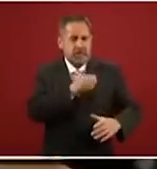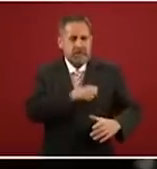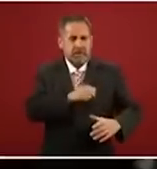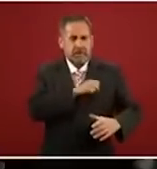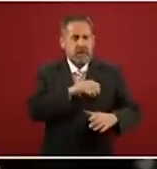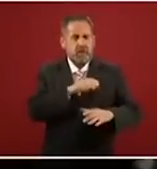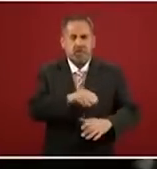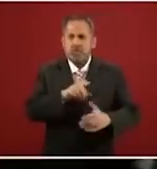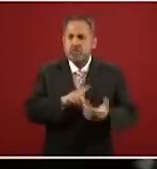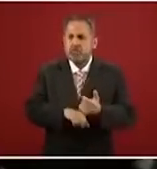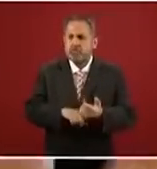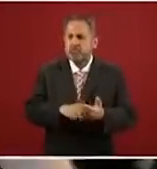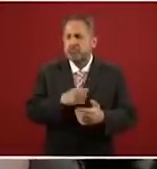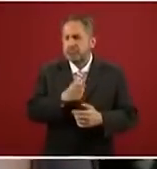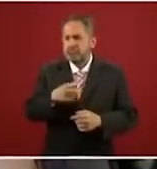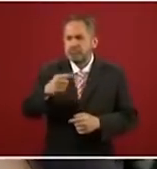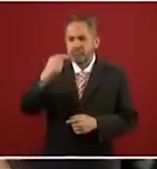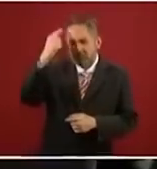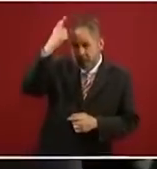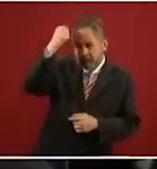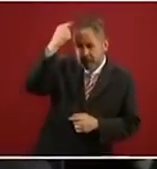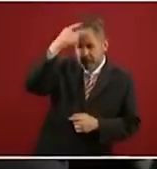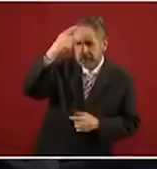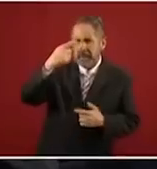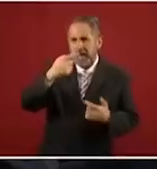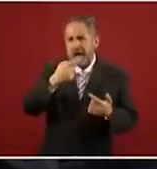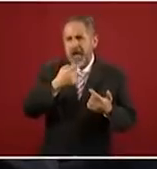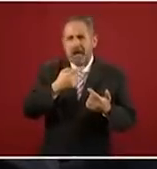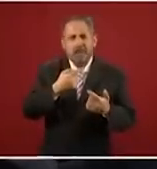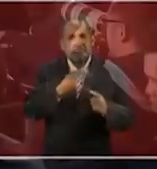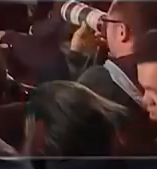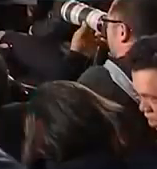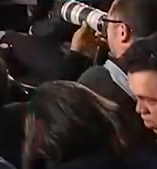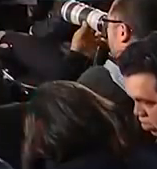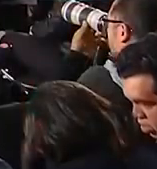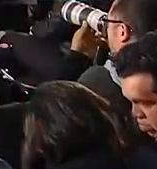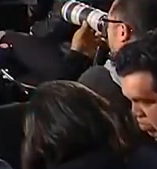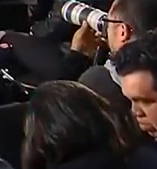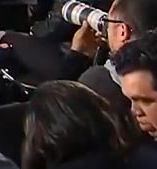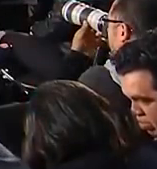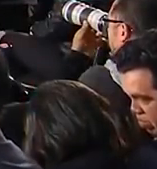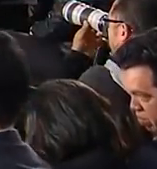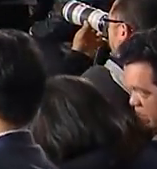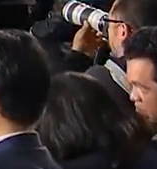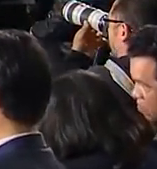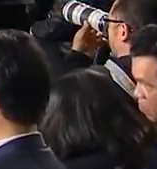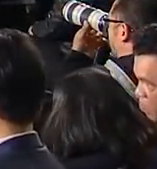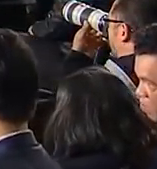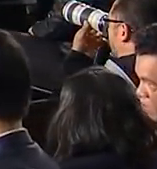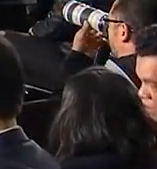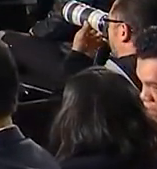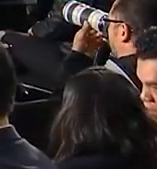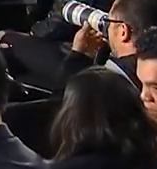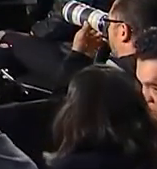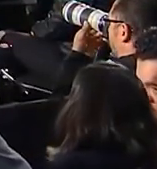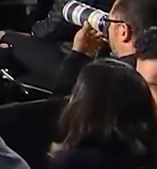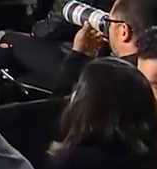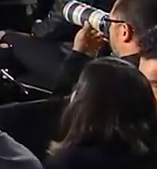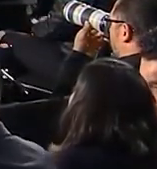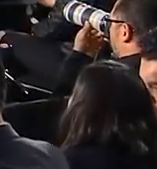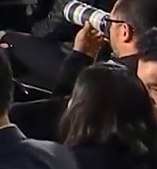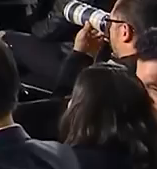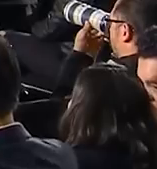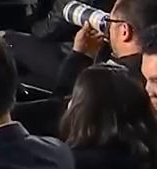con la enfermería con la salud comunitaria como parte de la universidad de las universidades del bienestar este